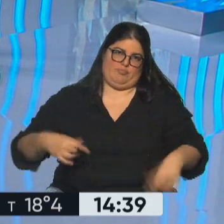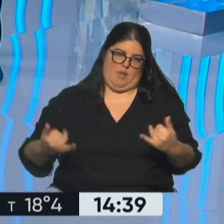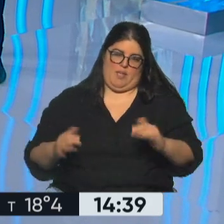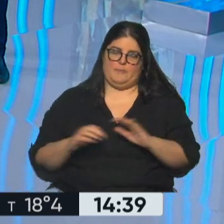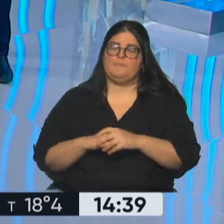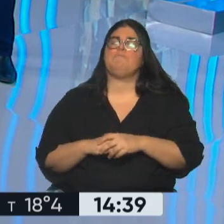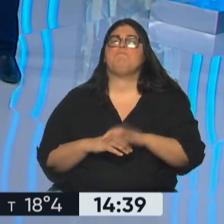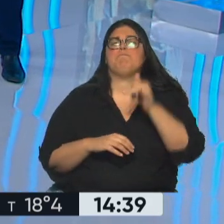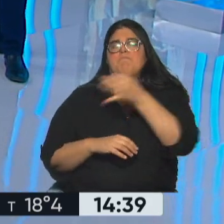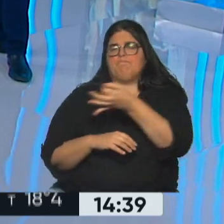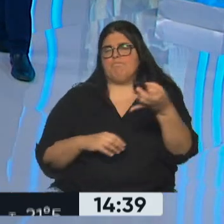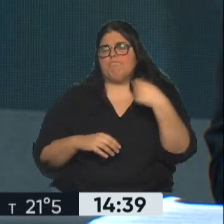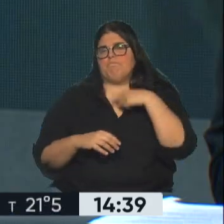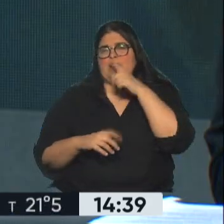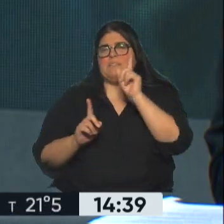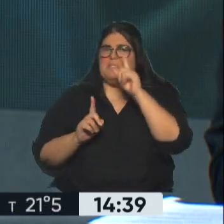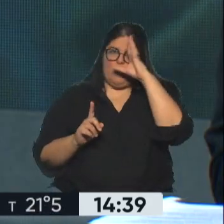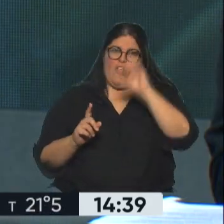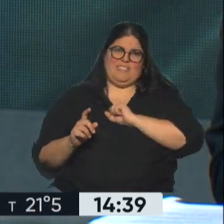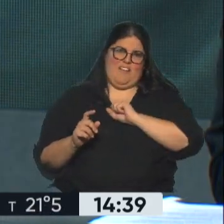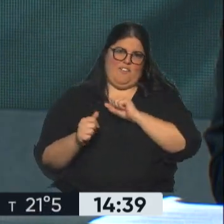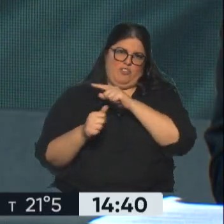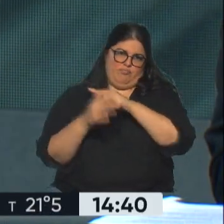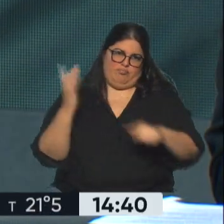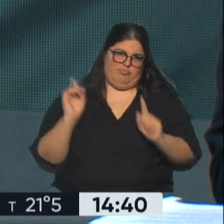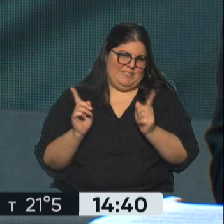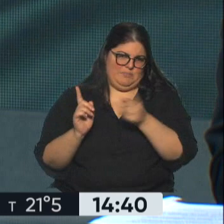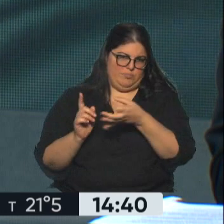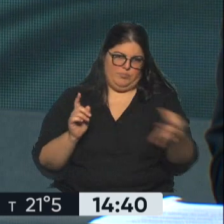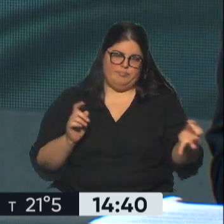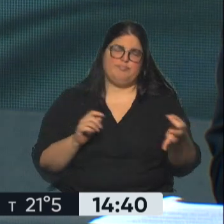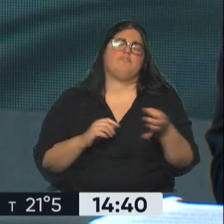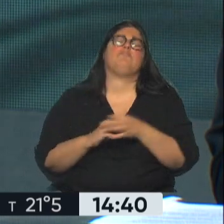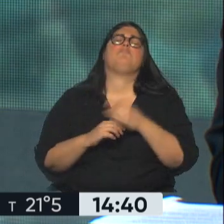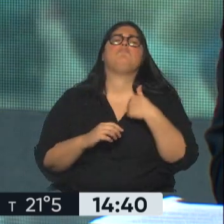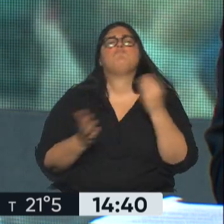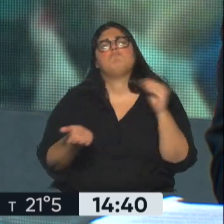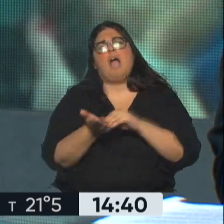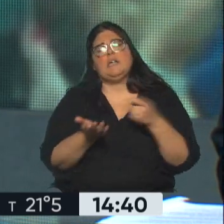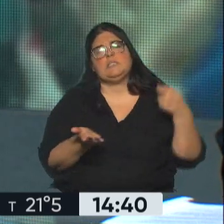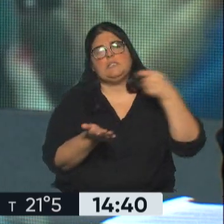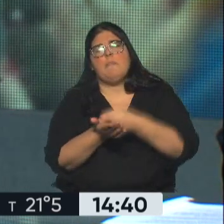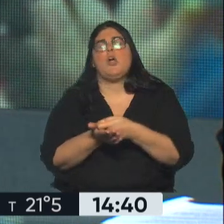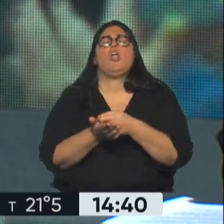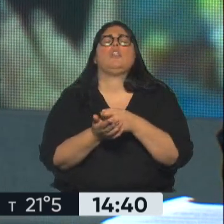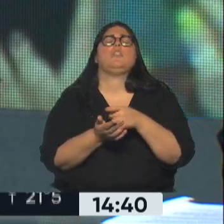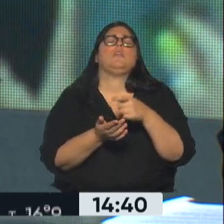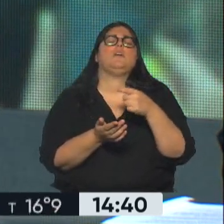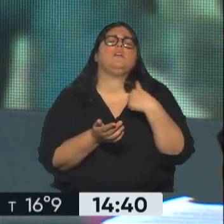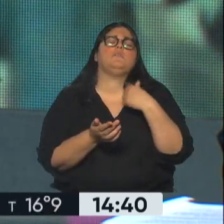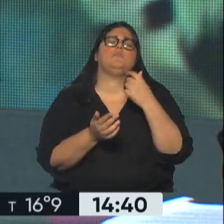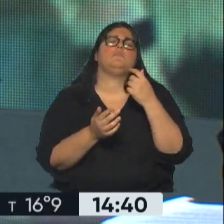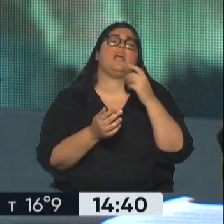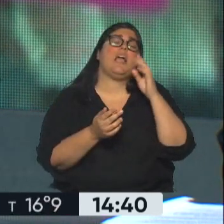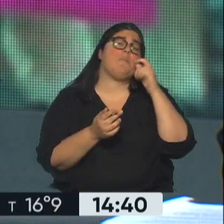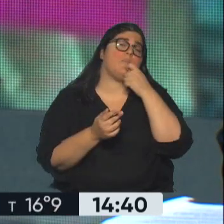Sí, me parece que esos son los desafíos que vienen, efectivamente. Agregaría también, Leticia, el tema de